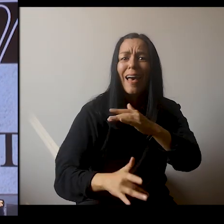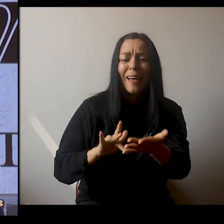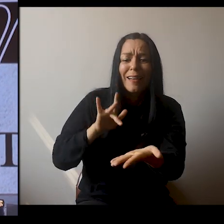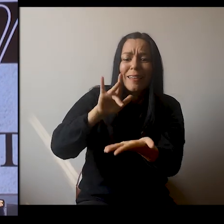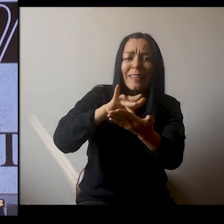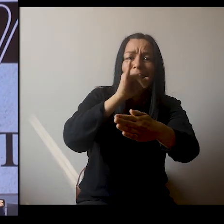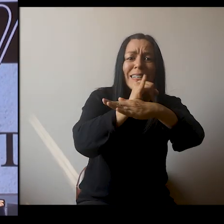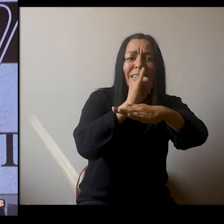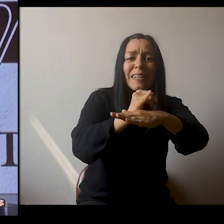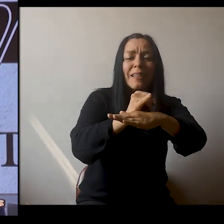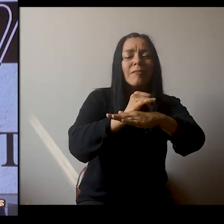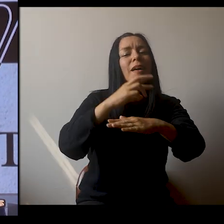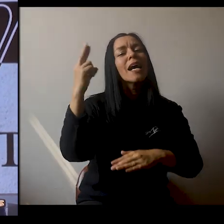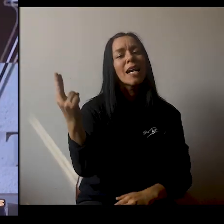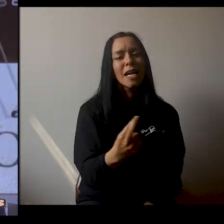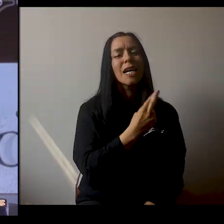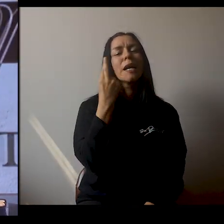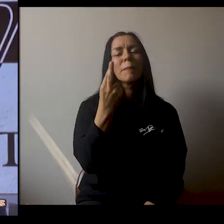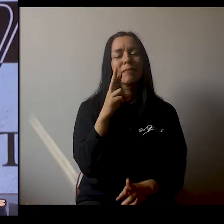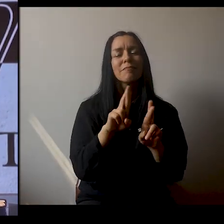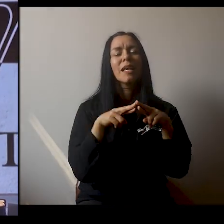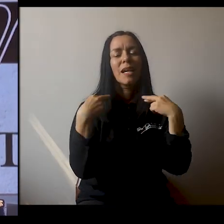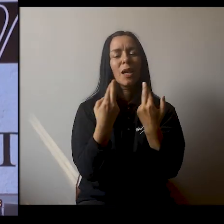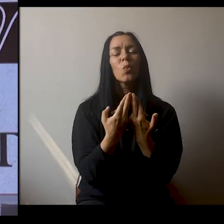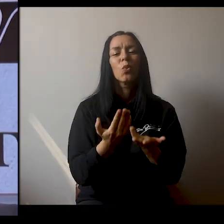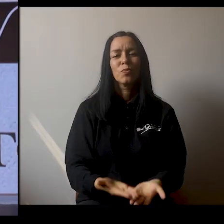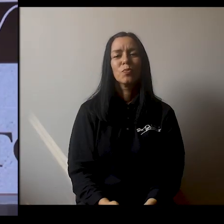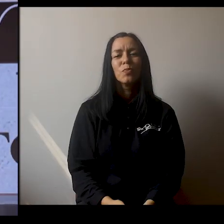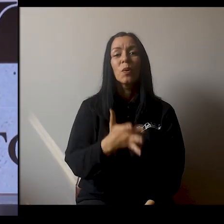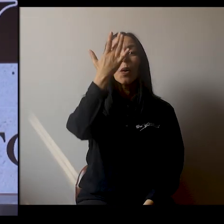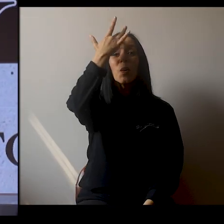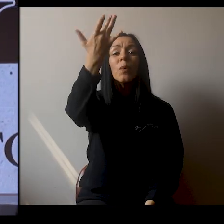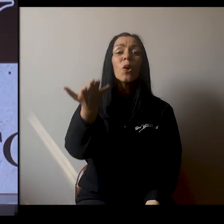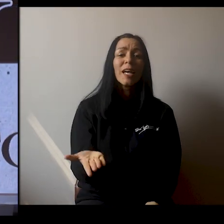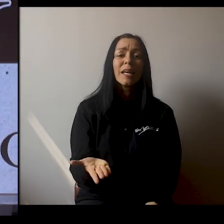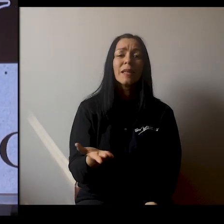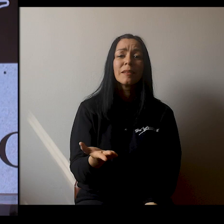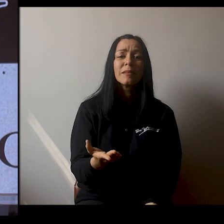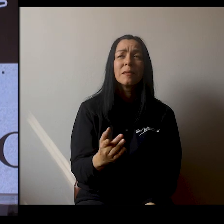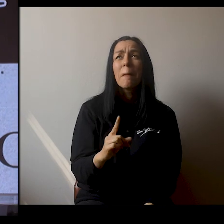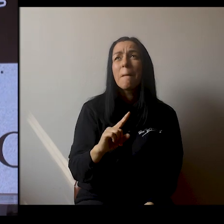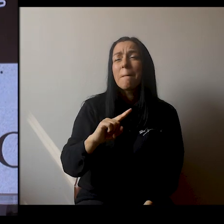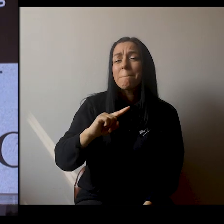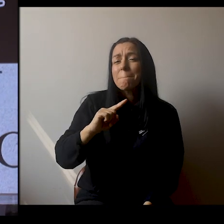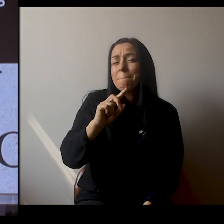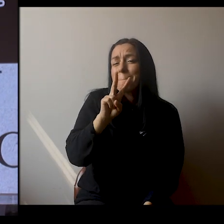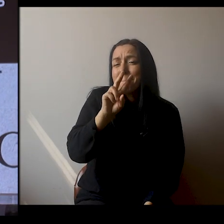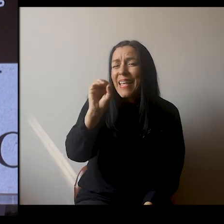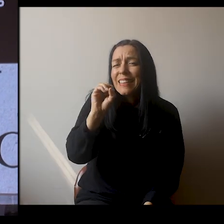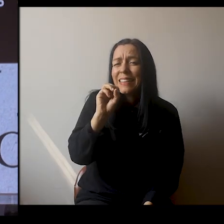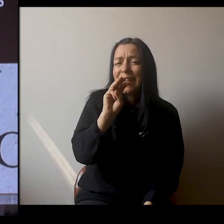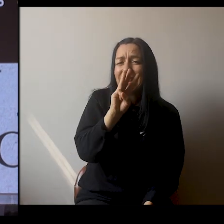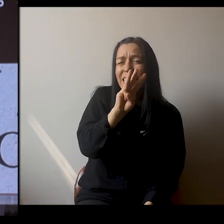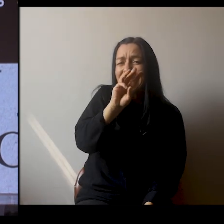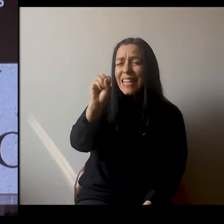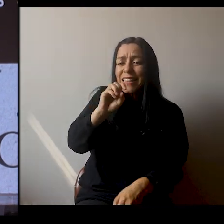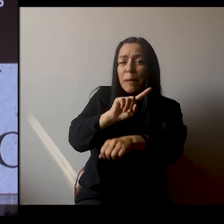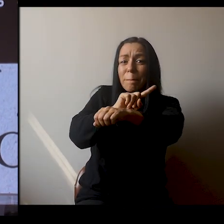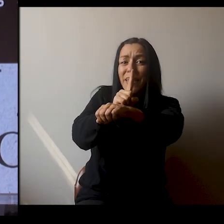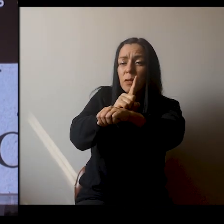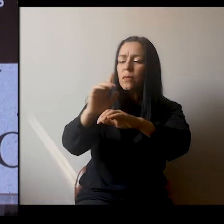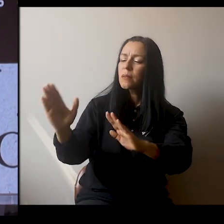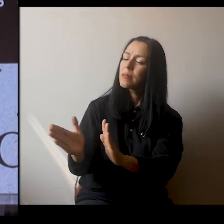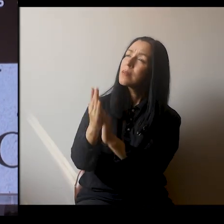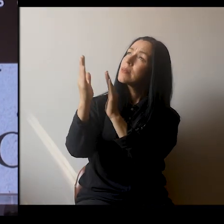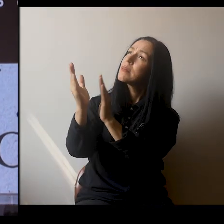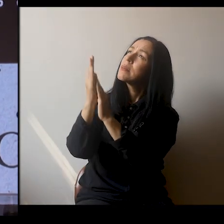a la transmisión les dije: tienen que repetir reunión. ¿Por qué? Porque los primeros 20, 30